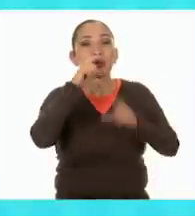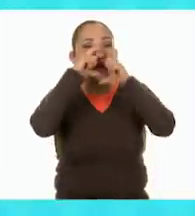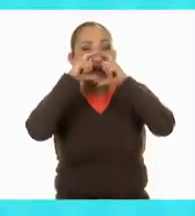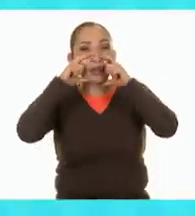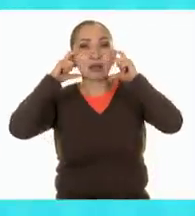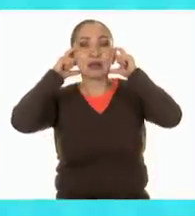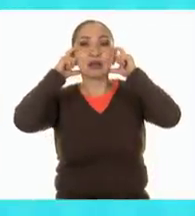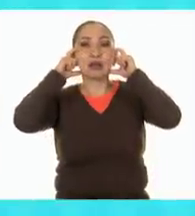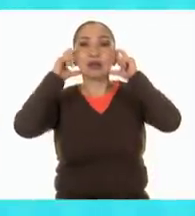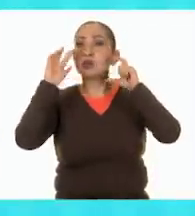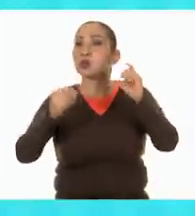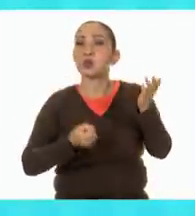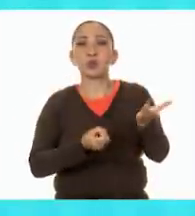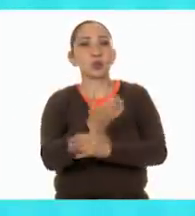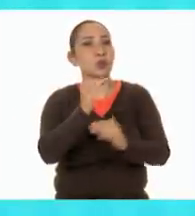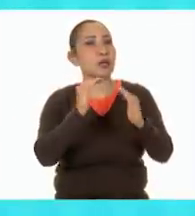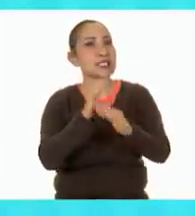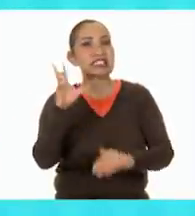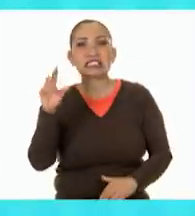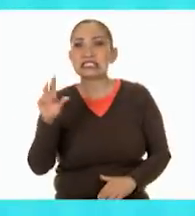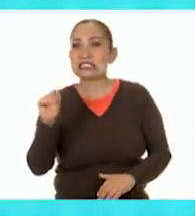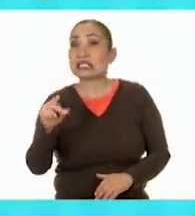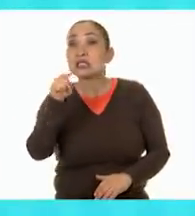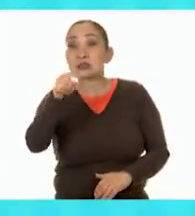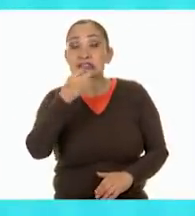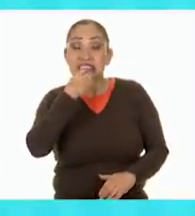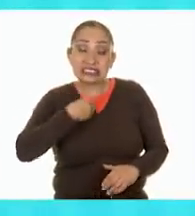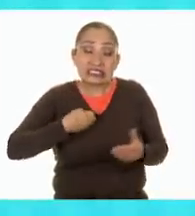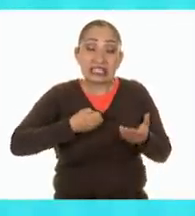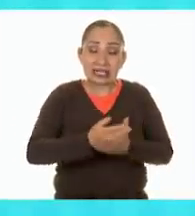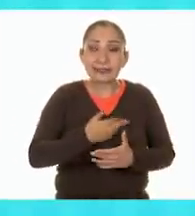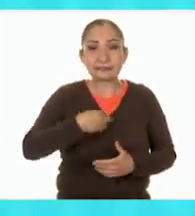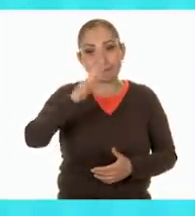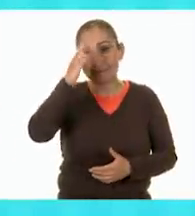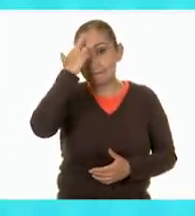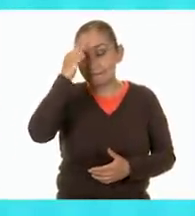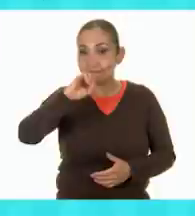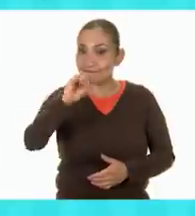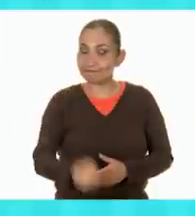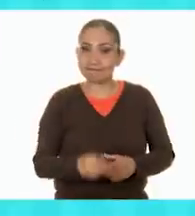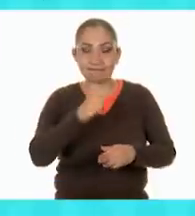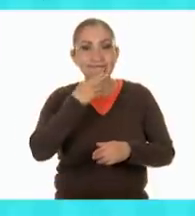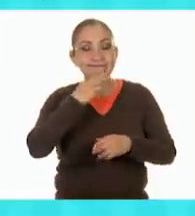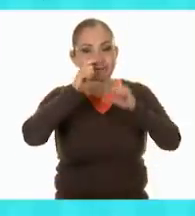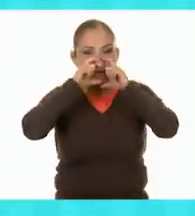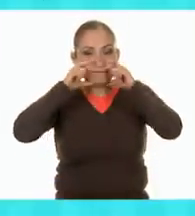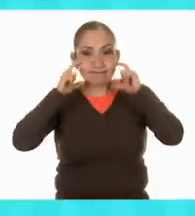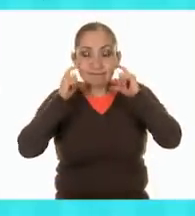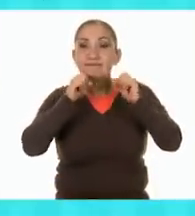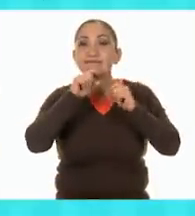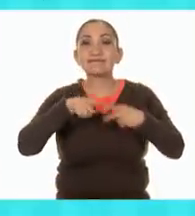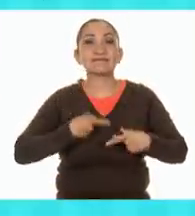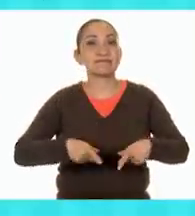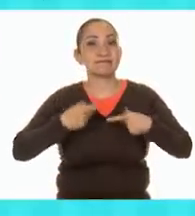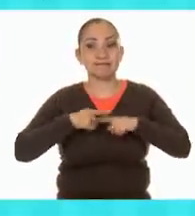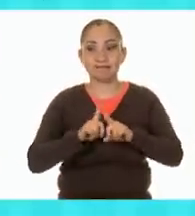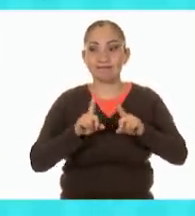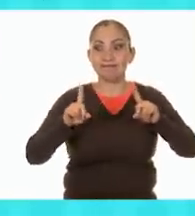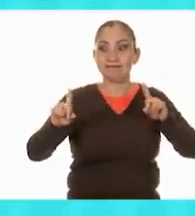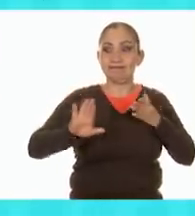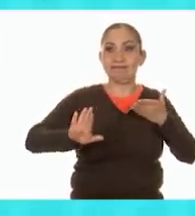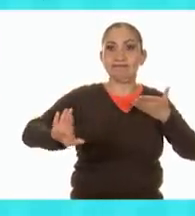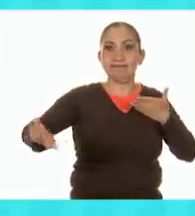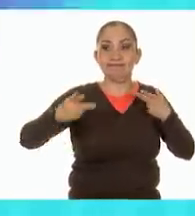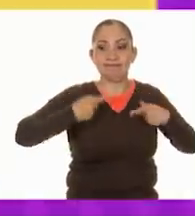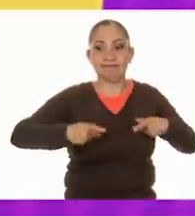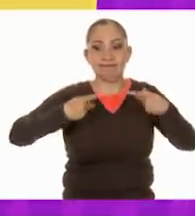Utiliza cubrebocas. No salgas de casa. Si tienes que hacerlo, recuerda que es obligatorio utilizarlo. Mantén una distancia mínima de